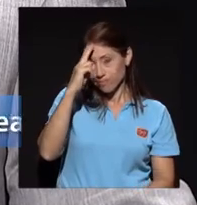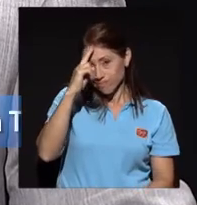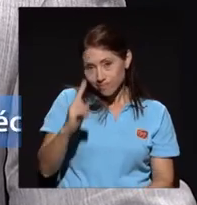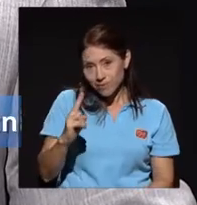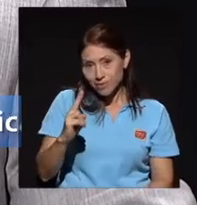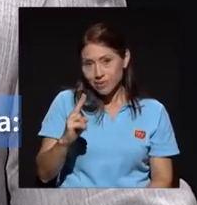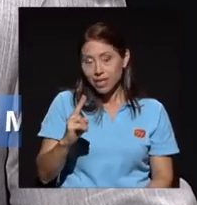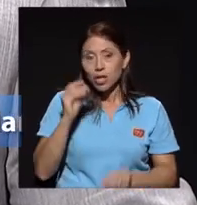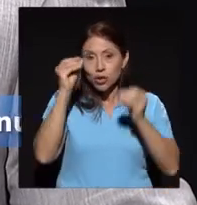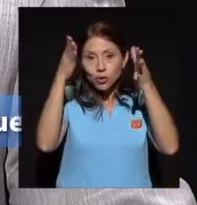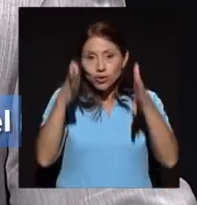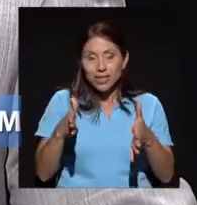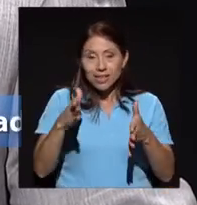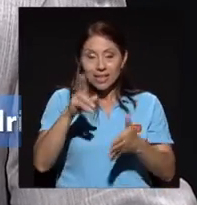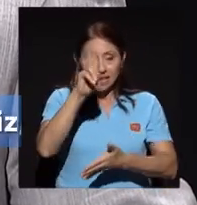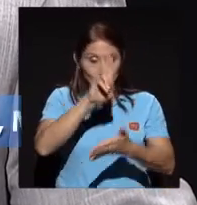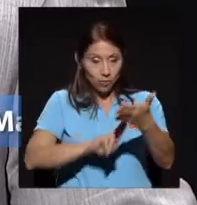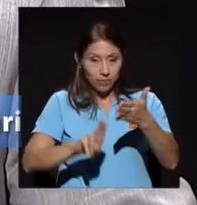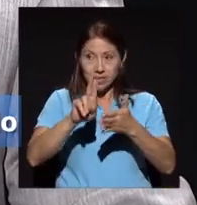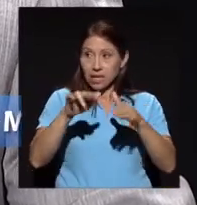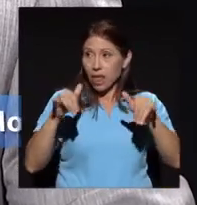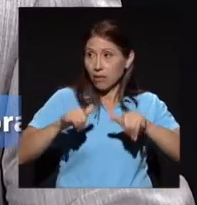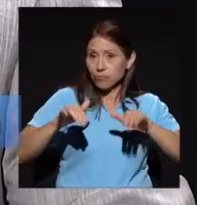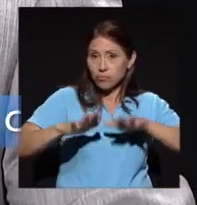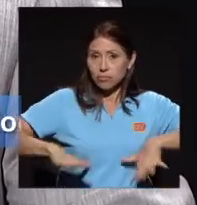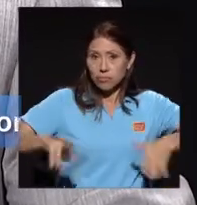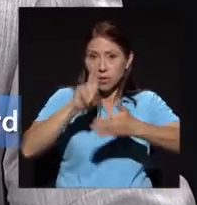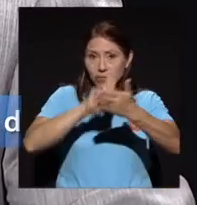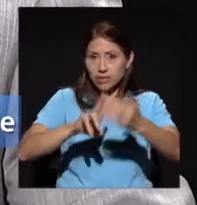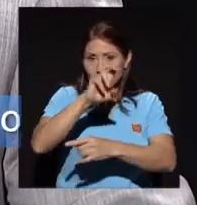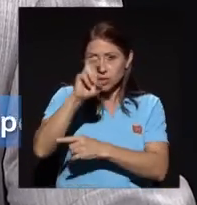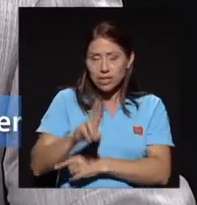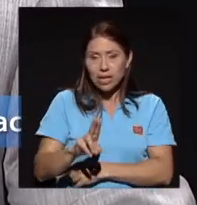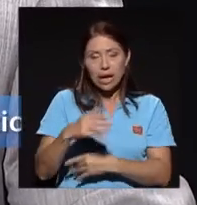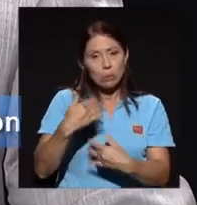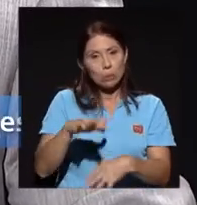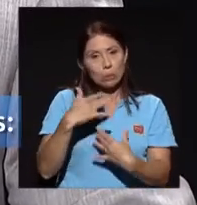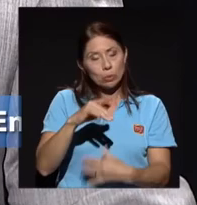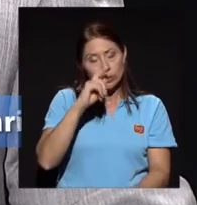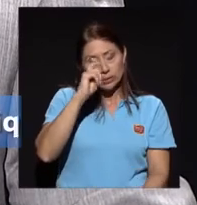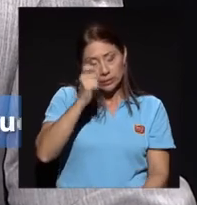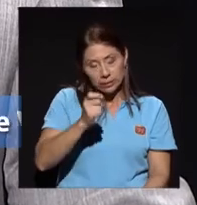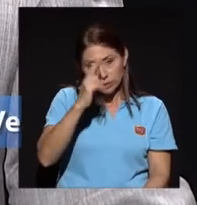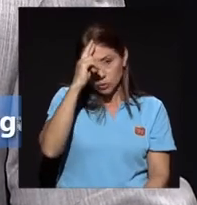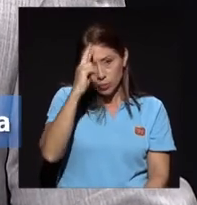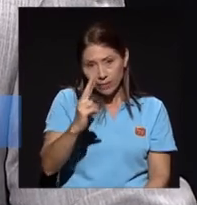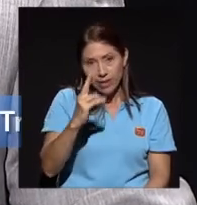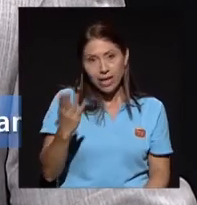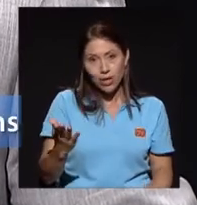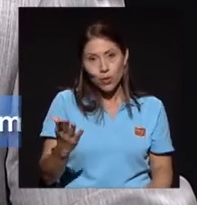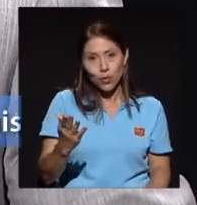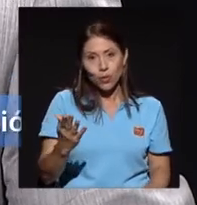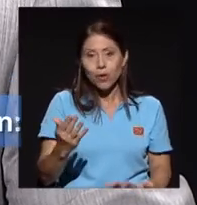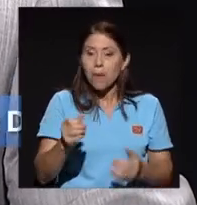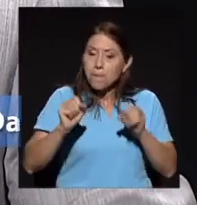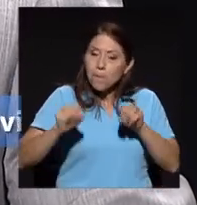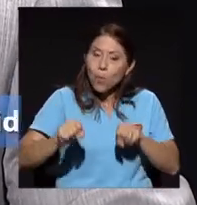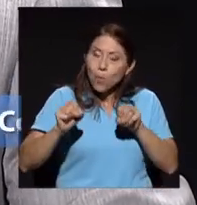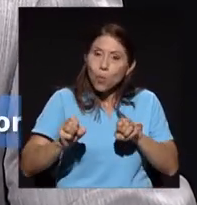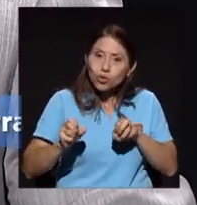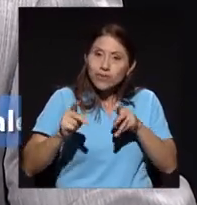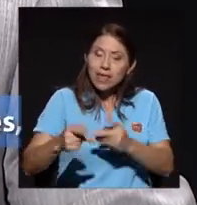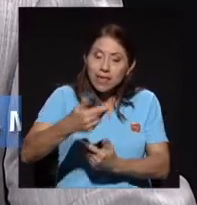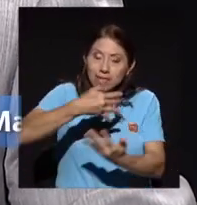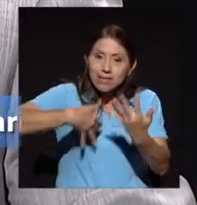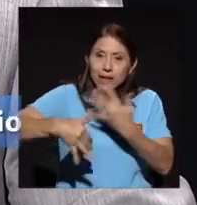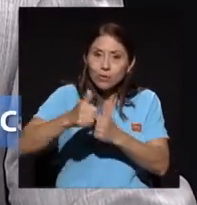de Costa Rica es todo un privilegio. La posibilidad de interactuar con jóvenes y jóvenes brillantes que